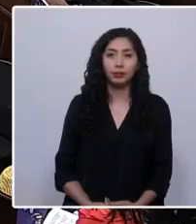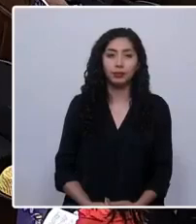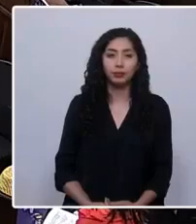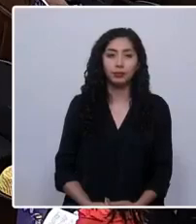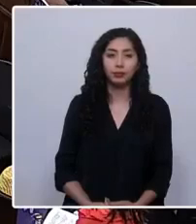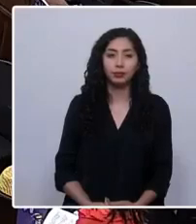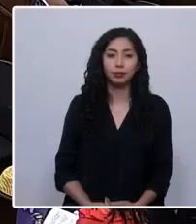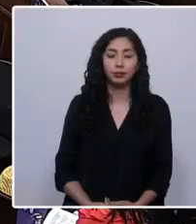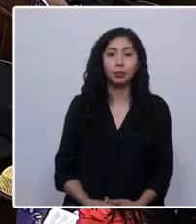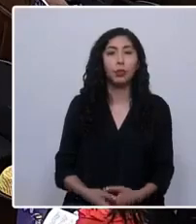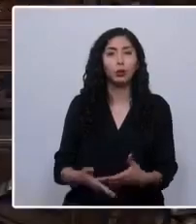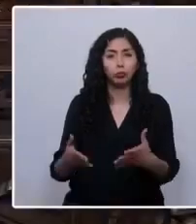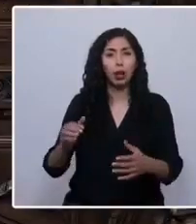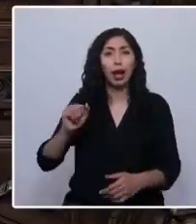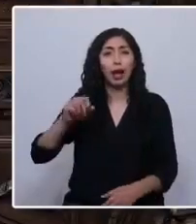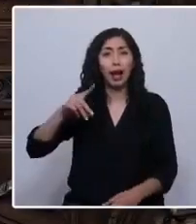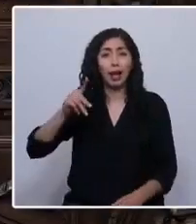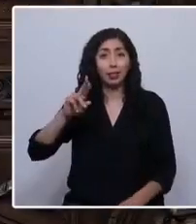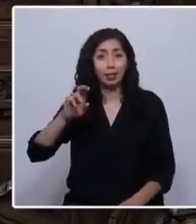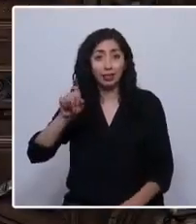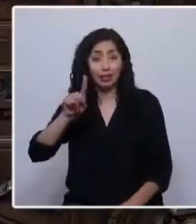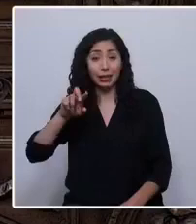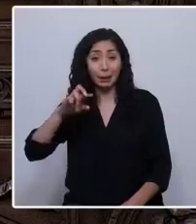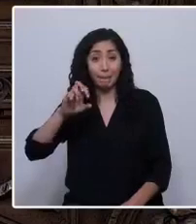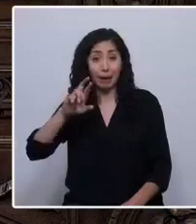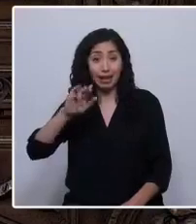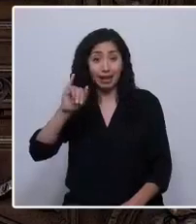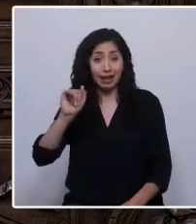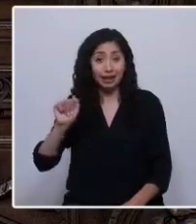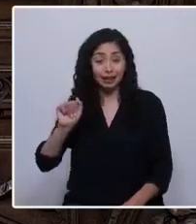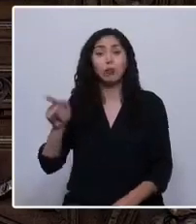El gran Andrés Pérez me acompaña.